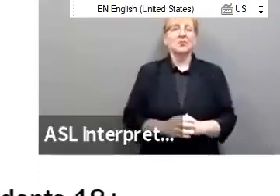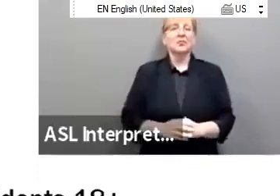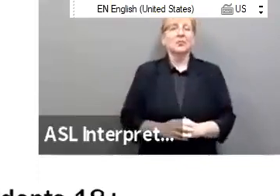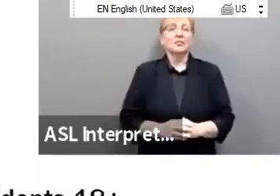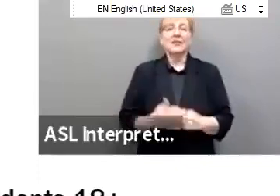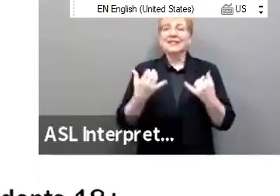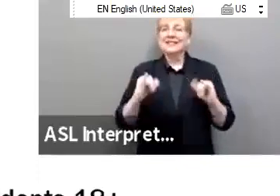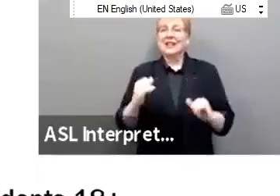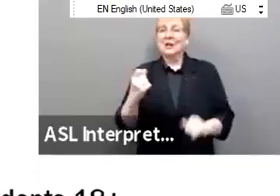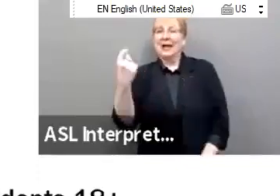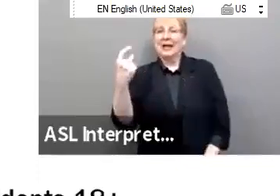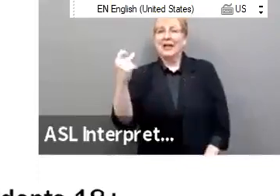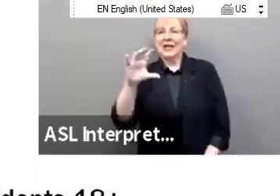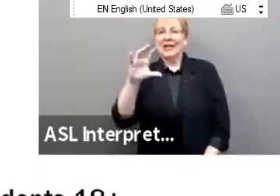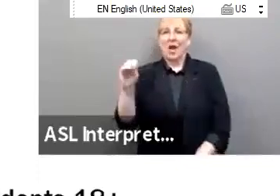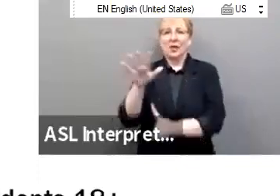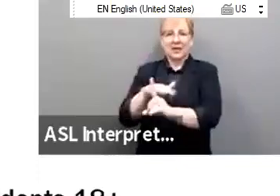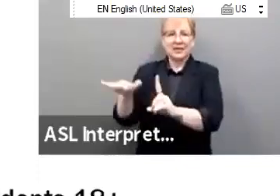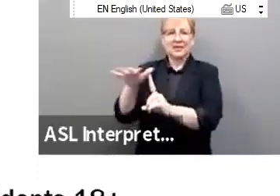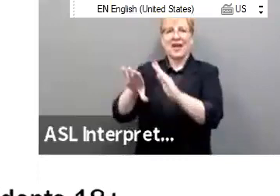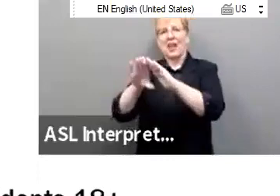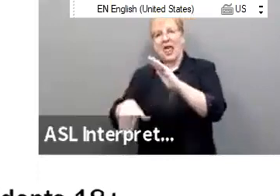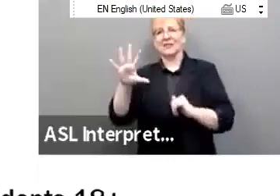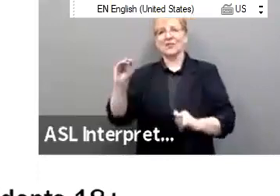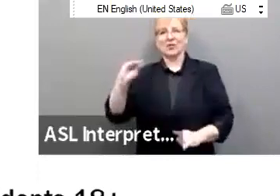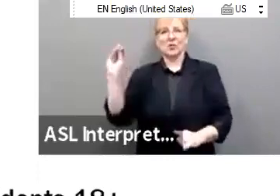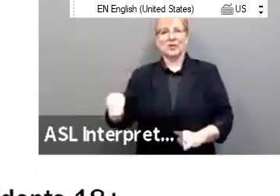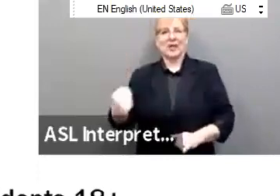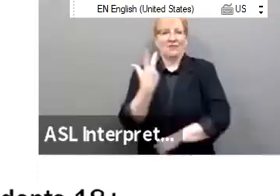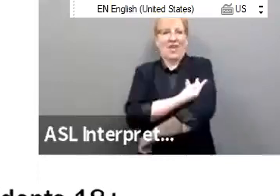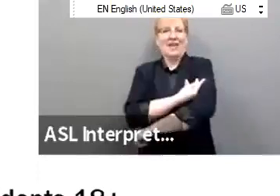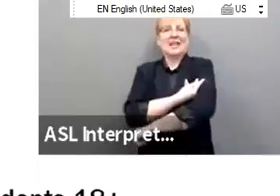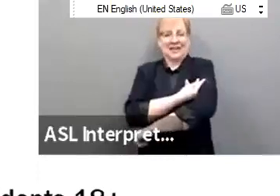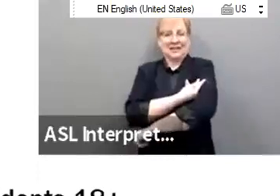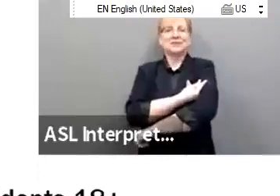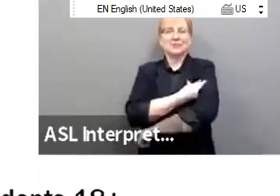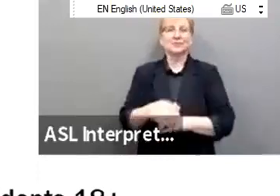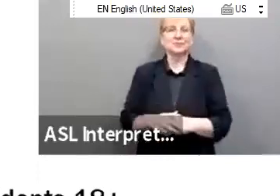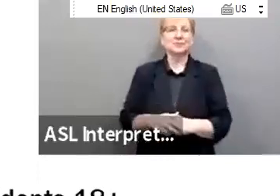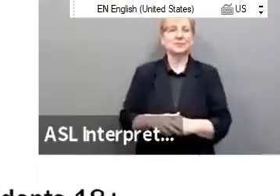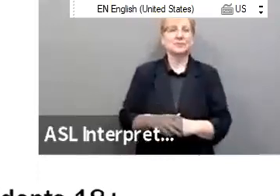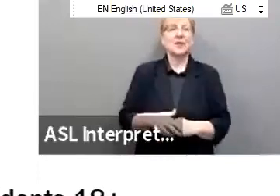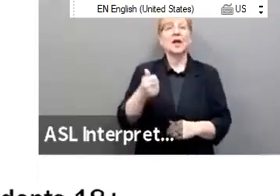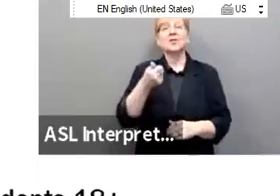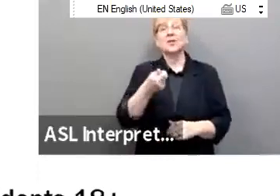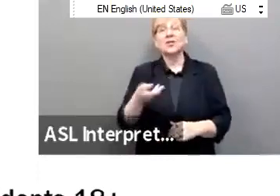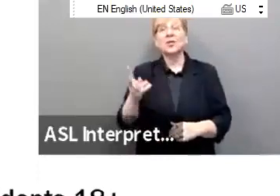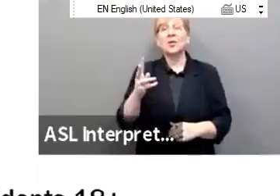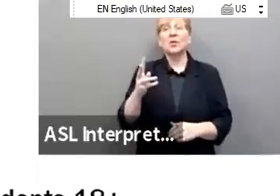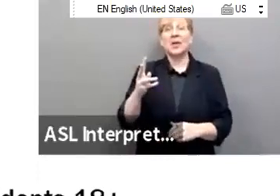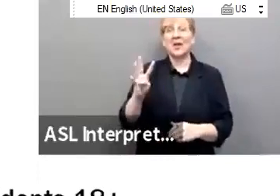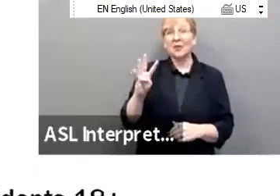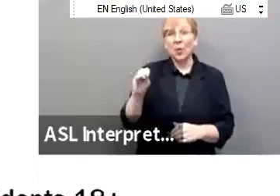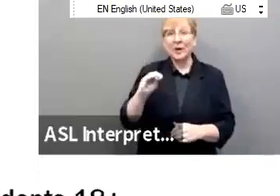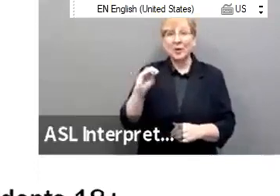en ver a los niños vacunados para protegerles en el ambiente escolar. Entonces hemos visto un aumento en la tasa